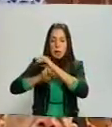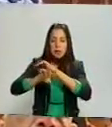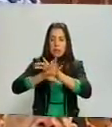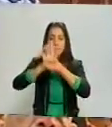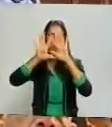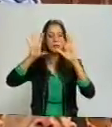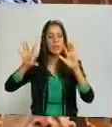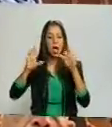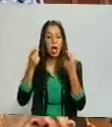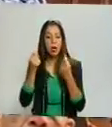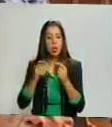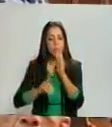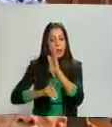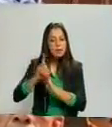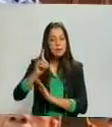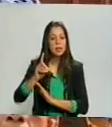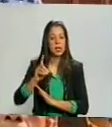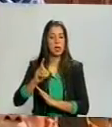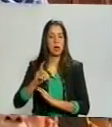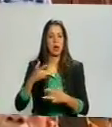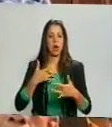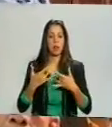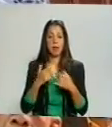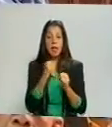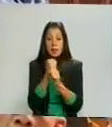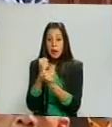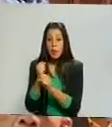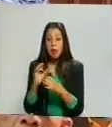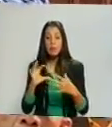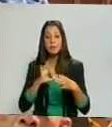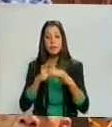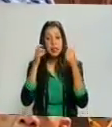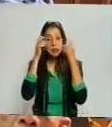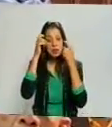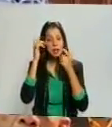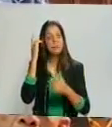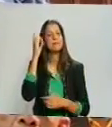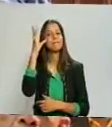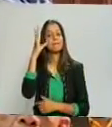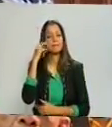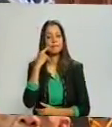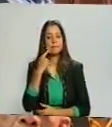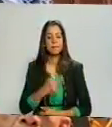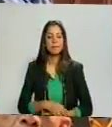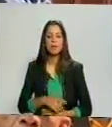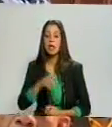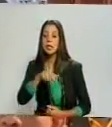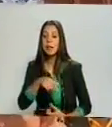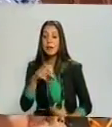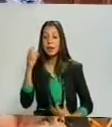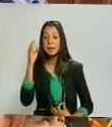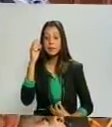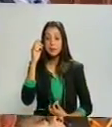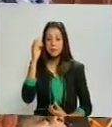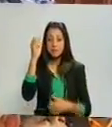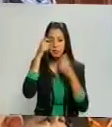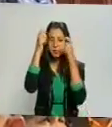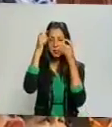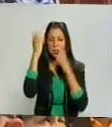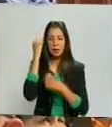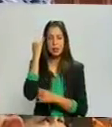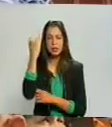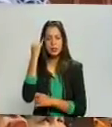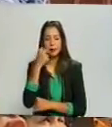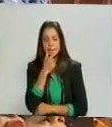vista económico en esa actividad con los trabajadores de Guayana. También planteó allí que